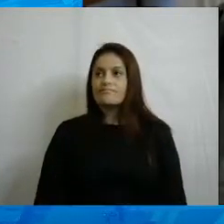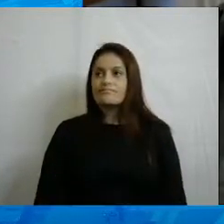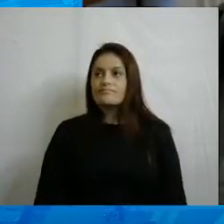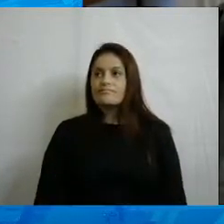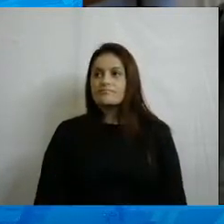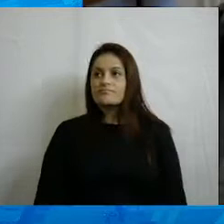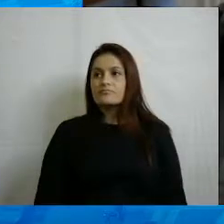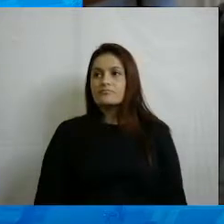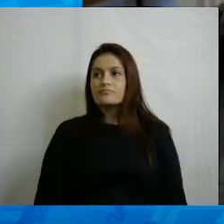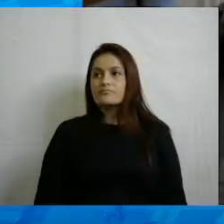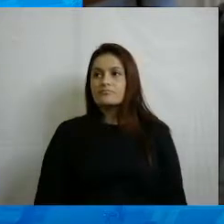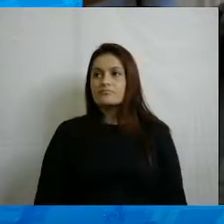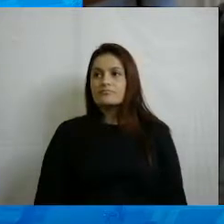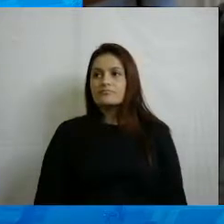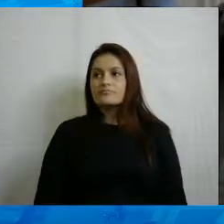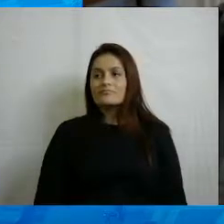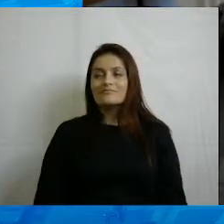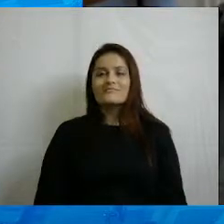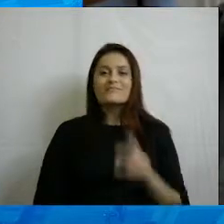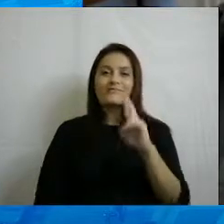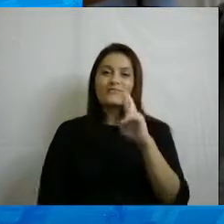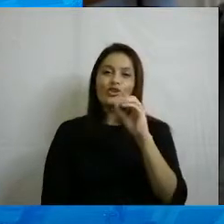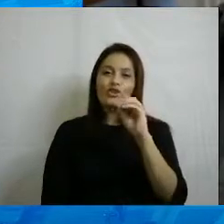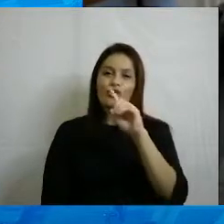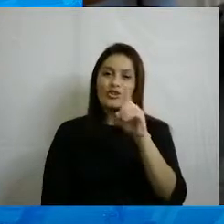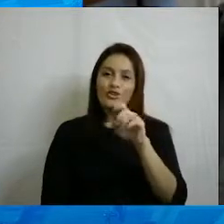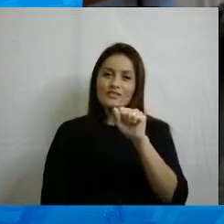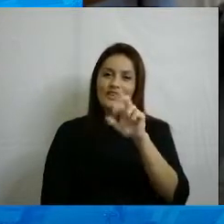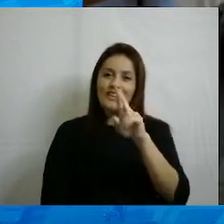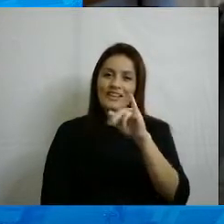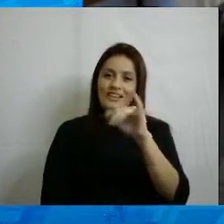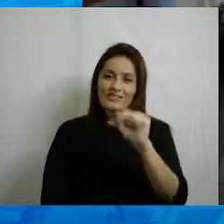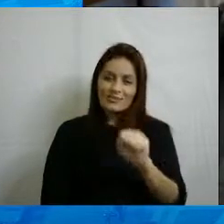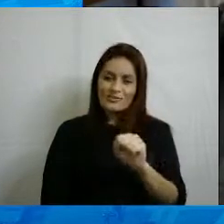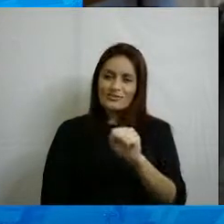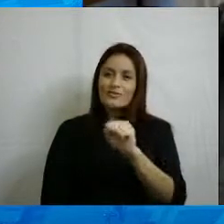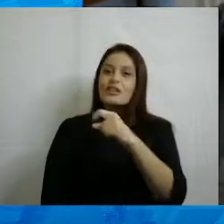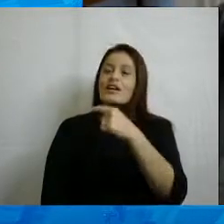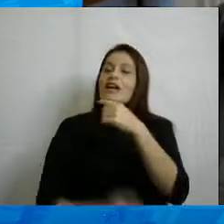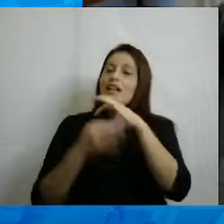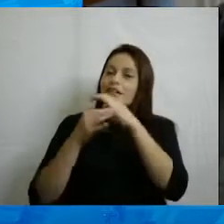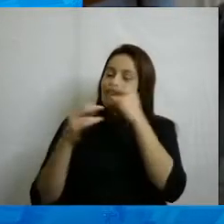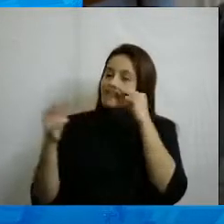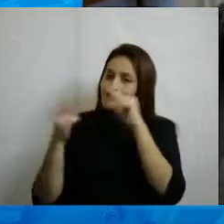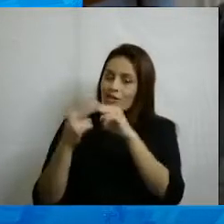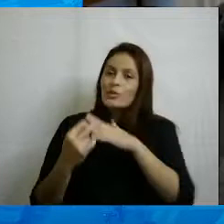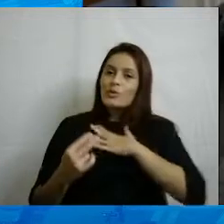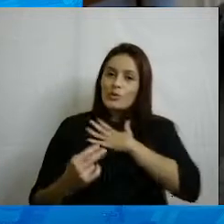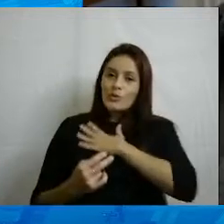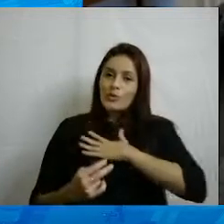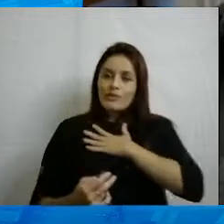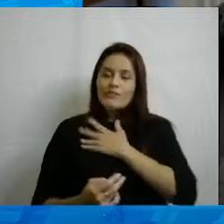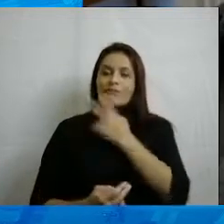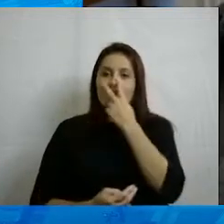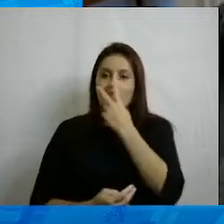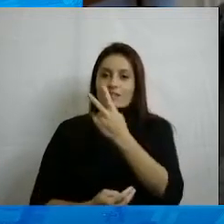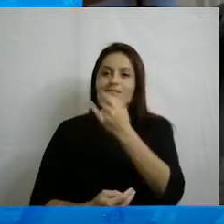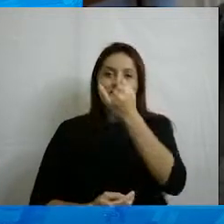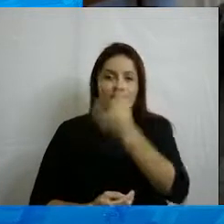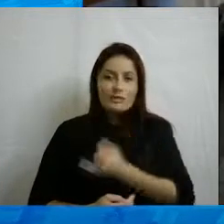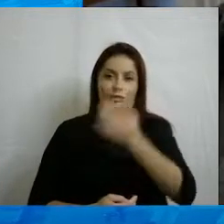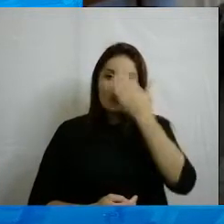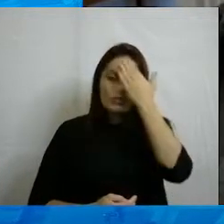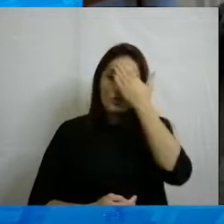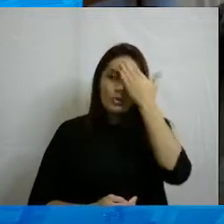señora Rosario. Un gusto verla. Igualmente, señorita alcaldesa. Gracias. Qué gusto verla y siempre también tan preocupada por